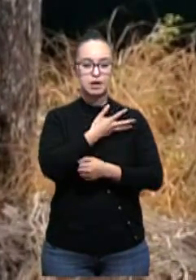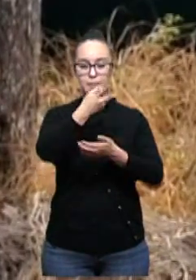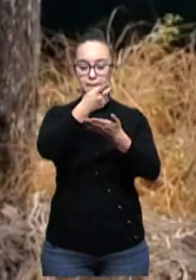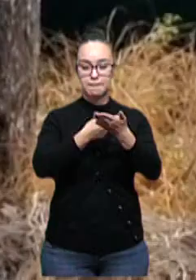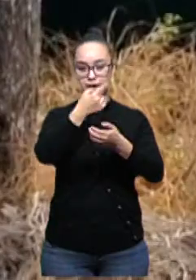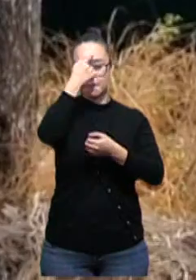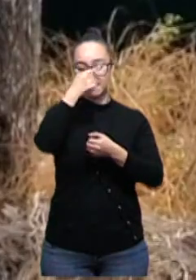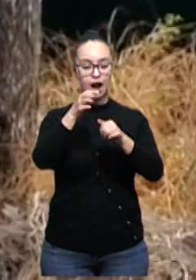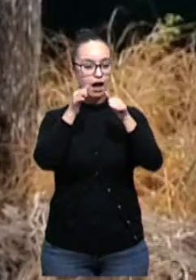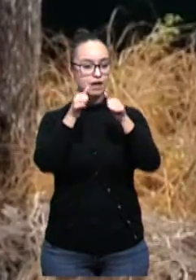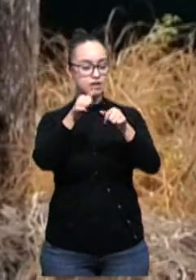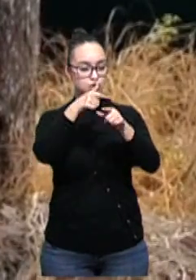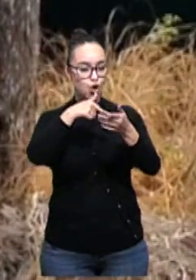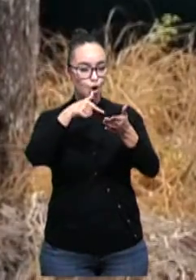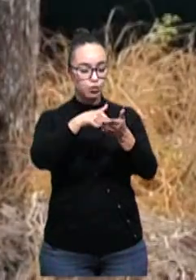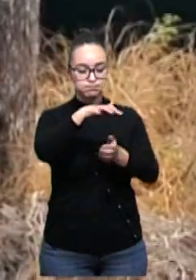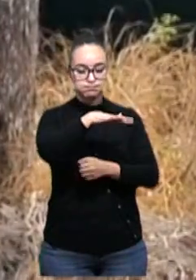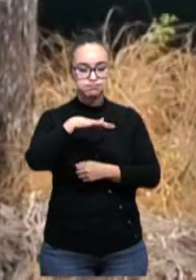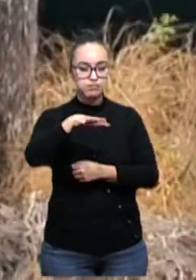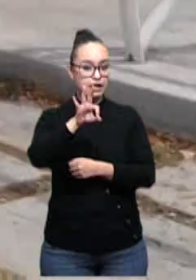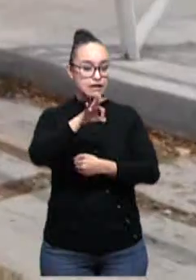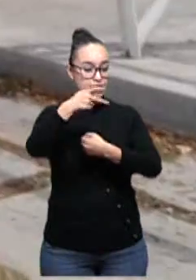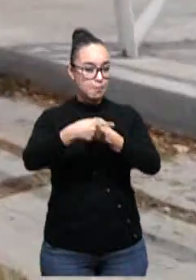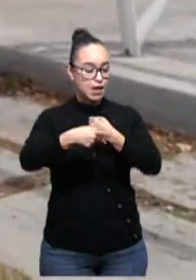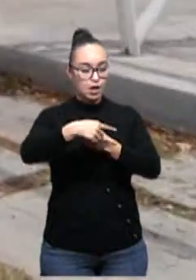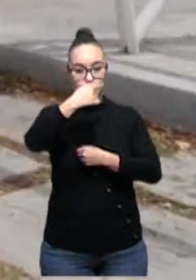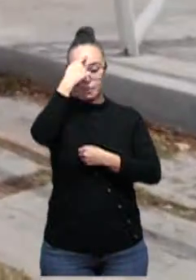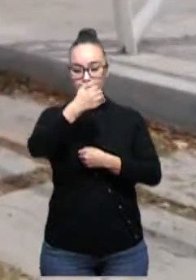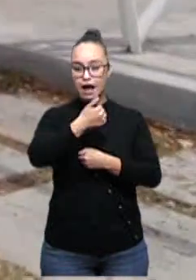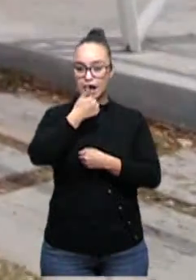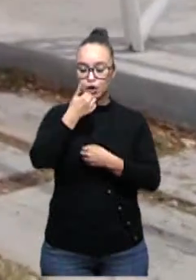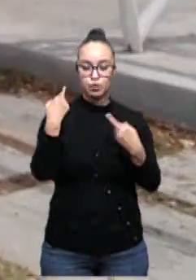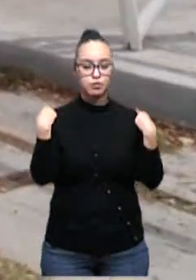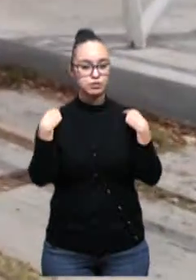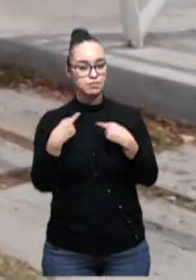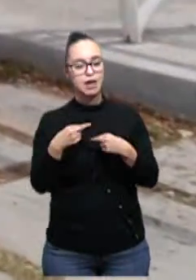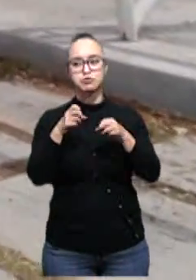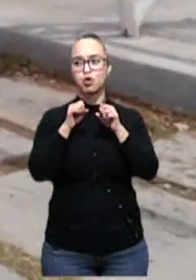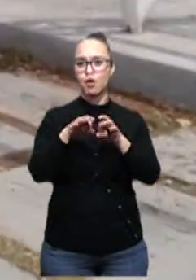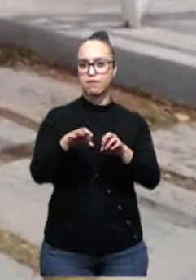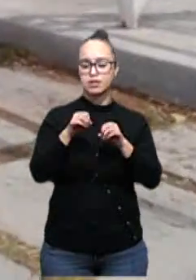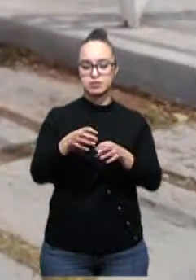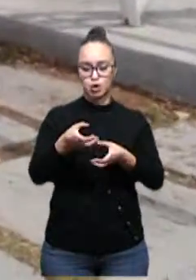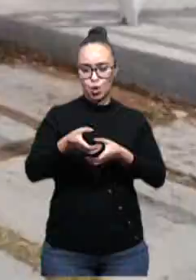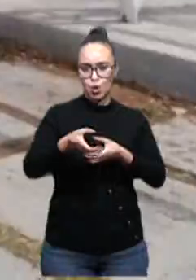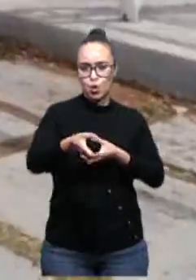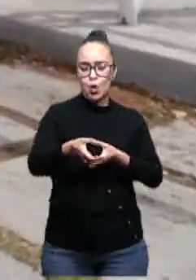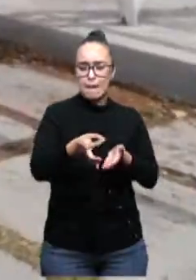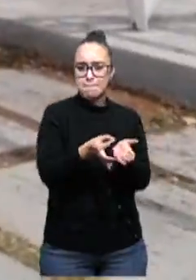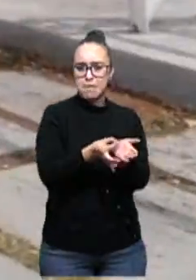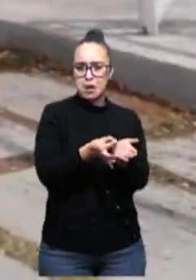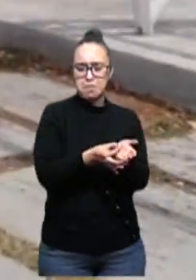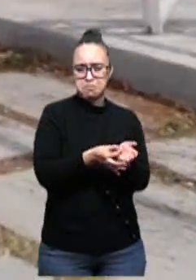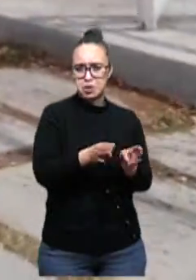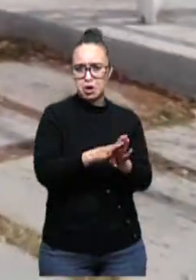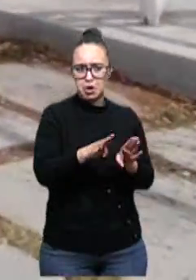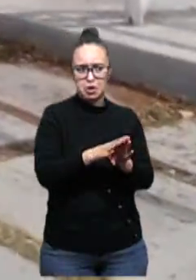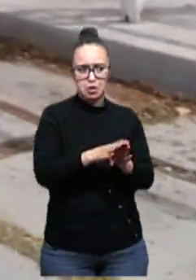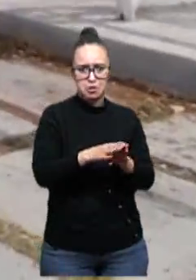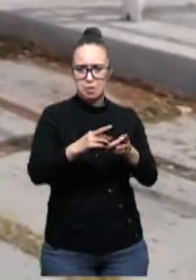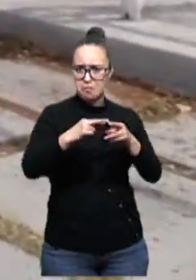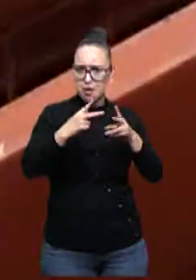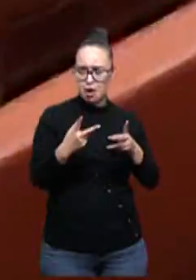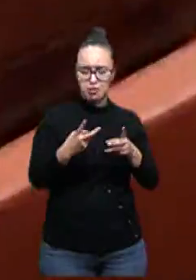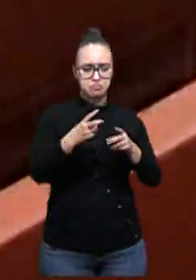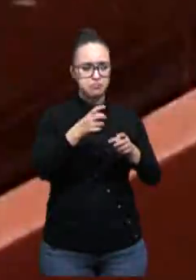espacios que representaban riesgo tanto para alumnado como personal docente y administrativo. Tuberías viejas, postes de luz ausentes en la cercanía de escuelas